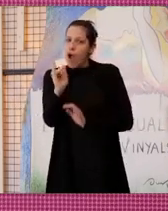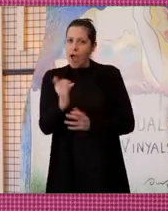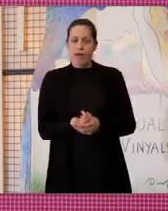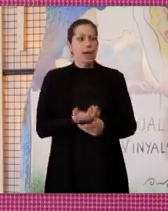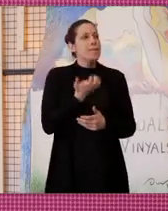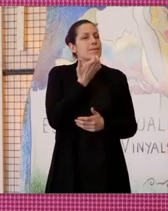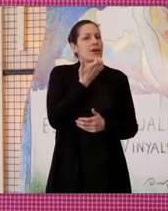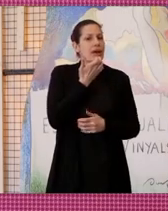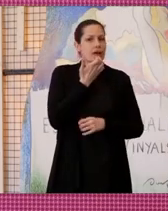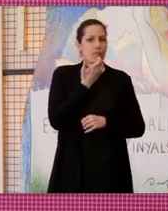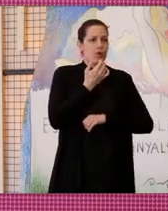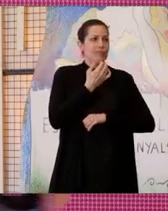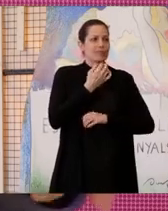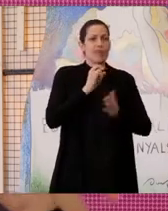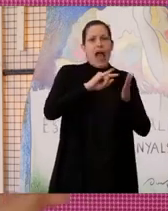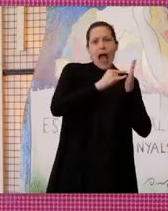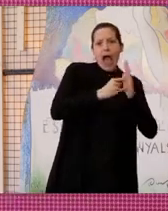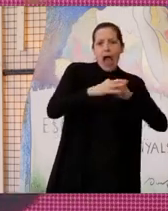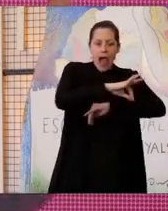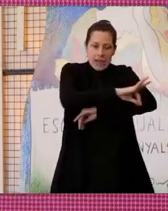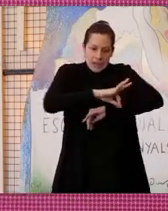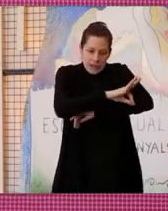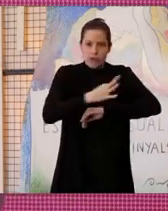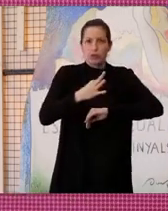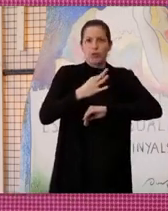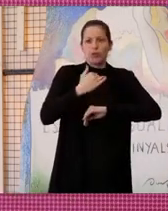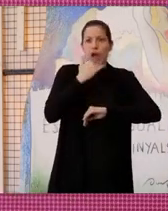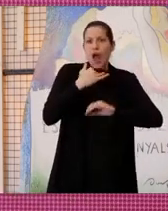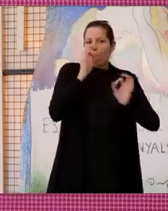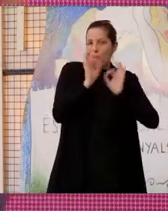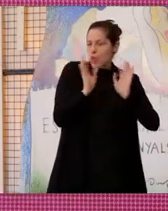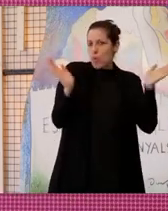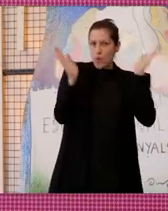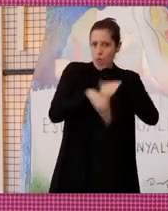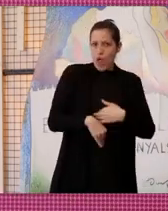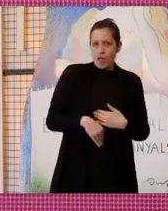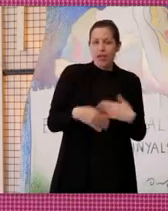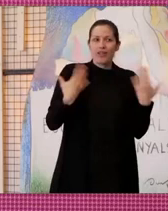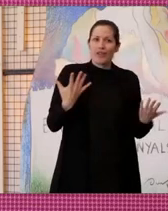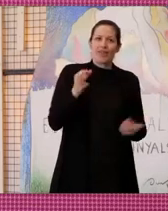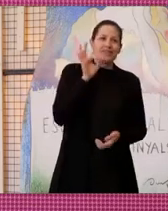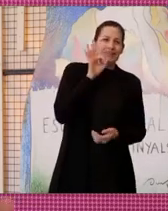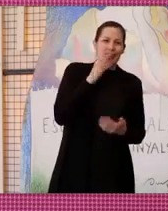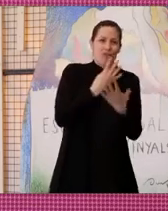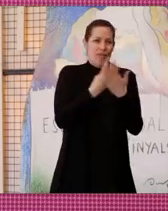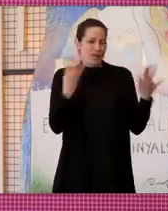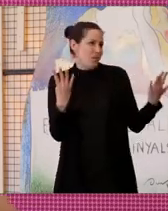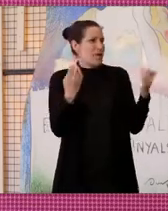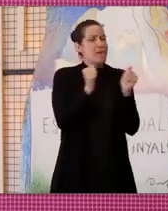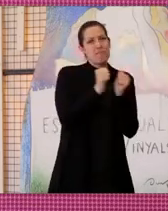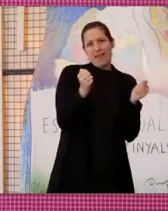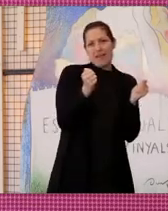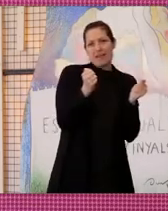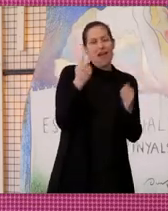o arquitectos no había cuotas Y entonces en el siglo XIX y en el XX Pues todos los famosos ingenieros